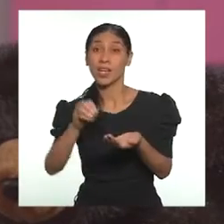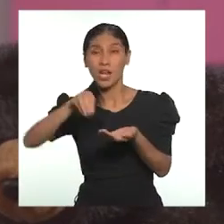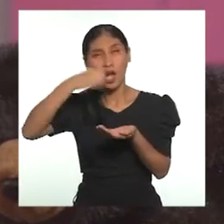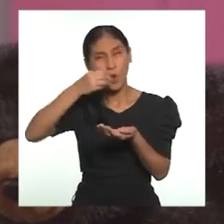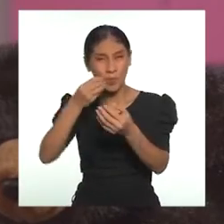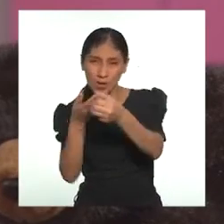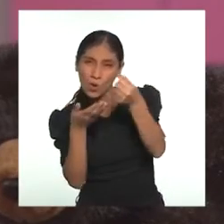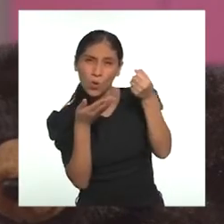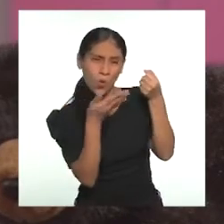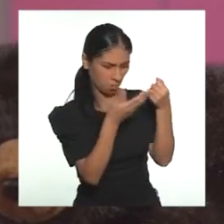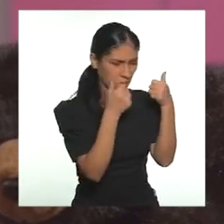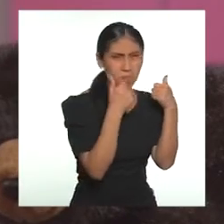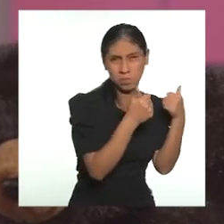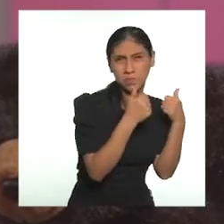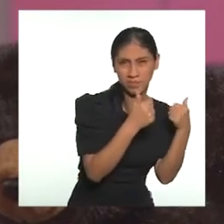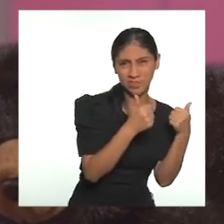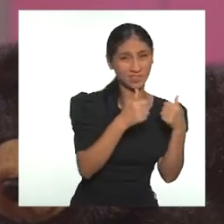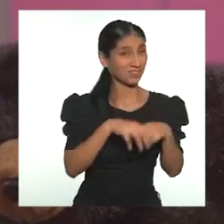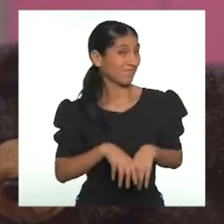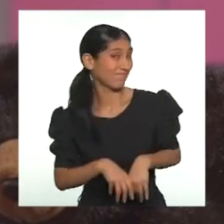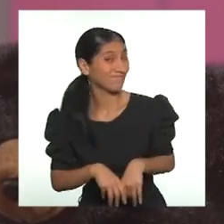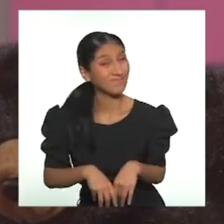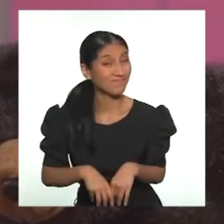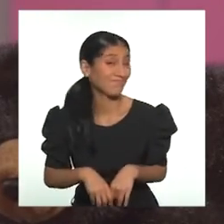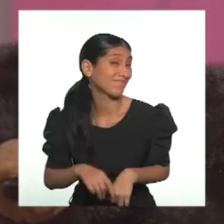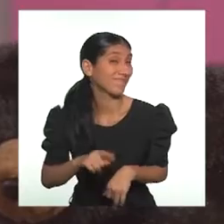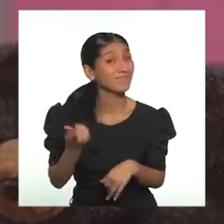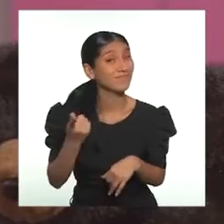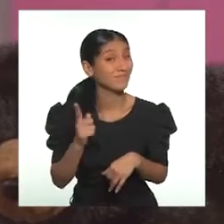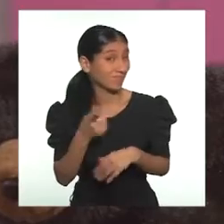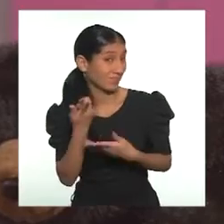alimentos bien, para que duren más tiempo.